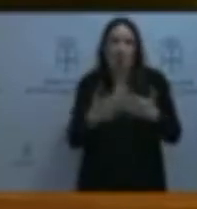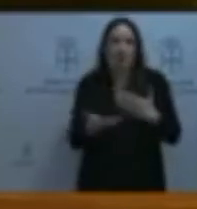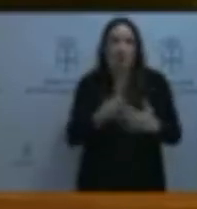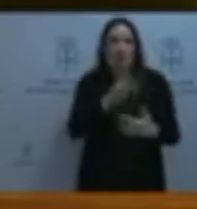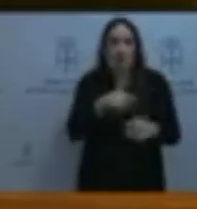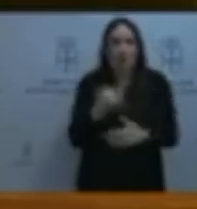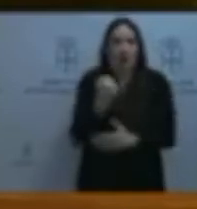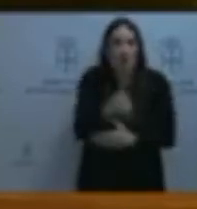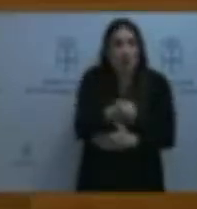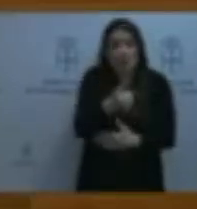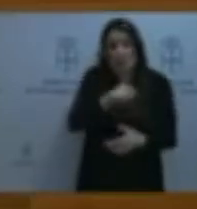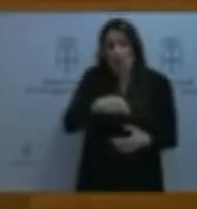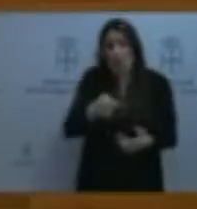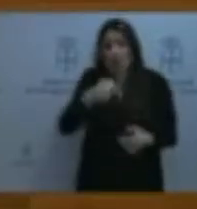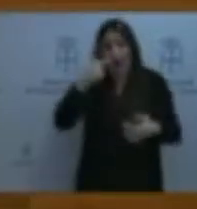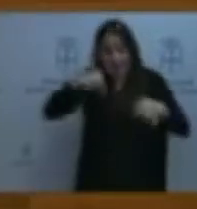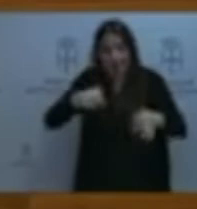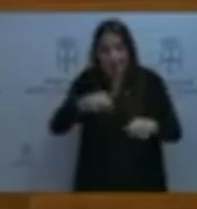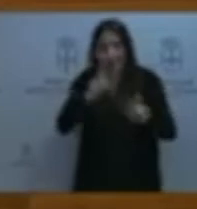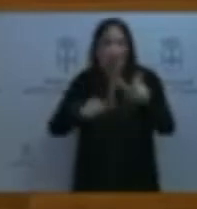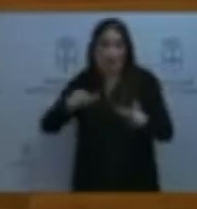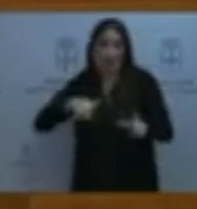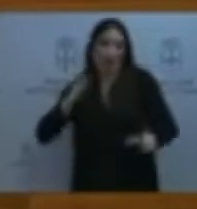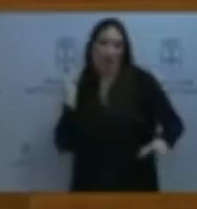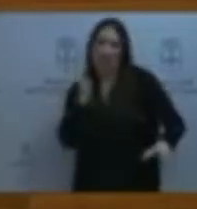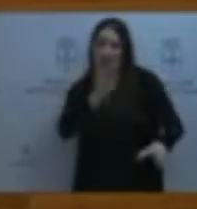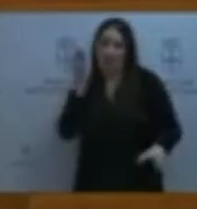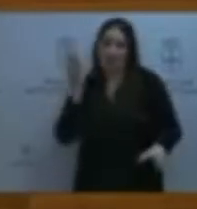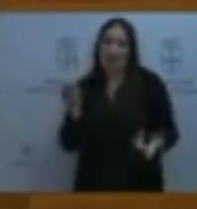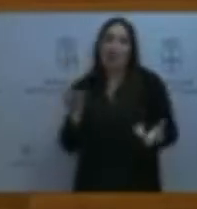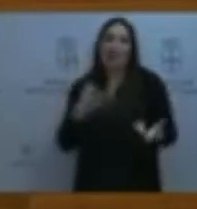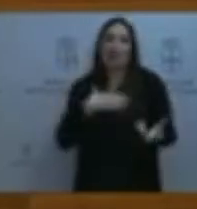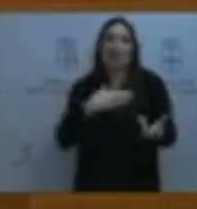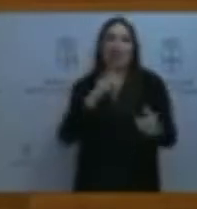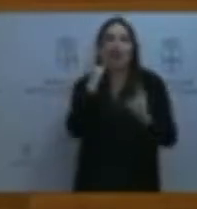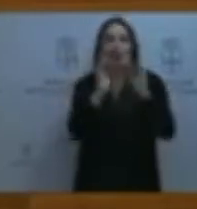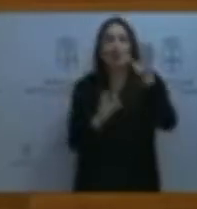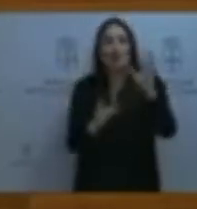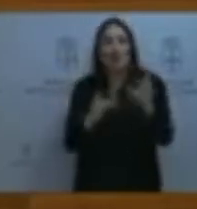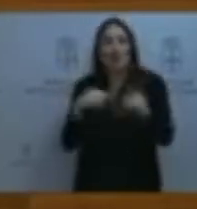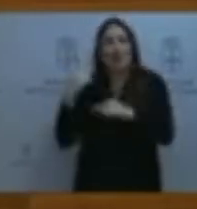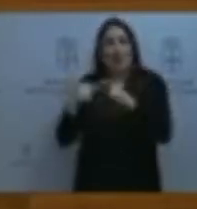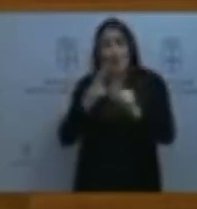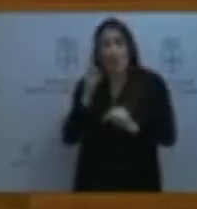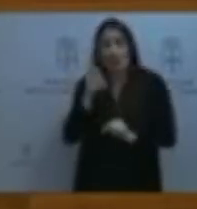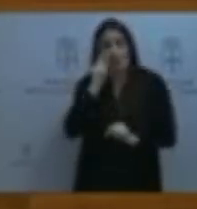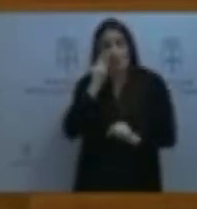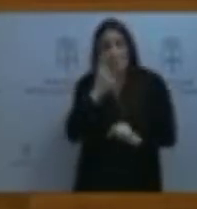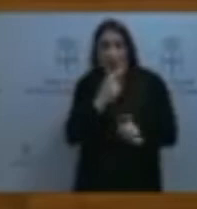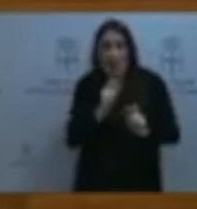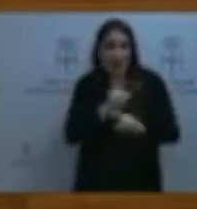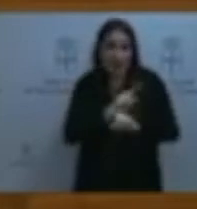los palos a la rueda de la posible diversificación de la actividad tradicional a través del turismo.